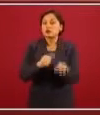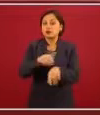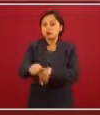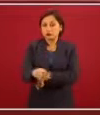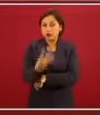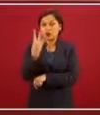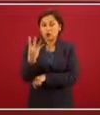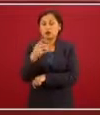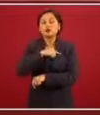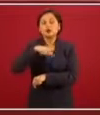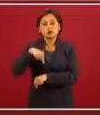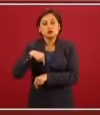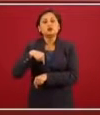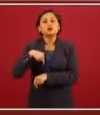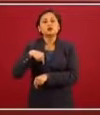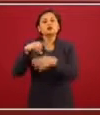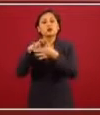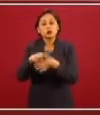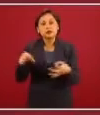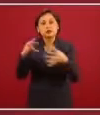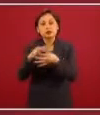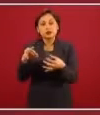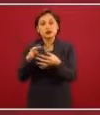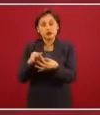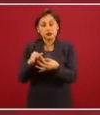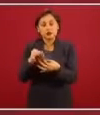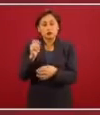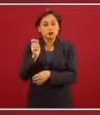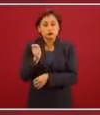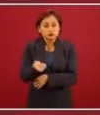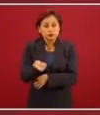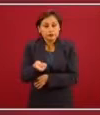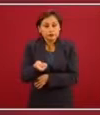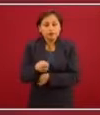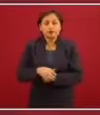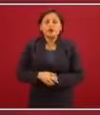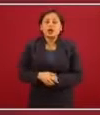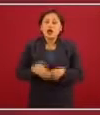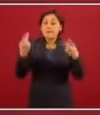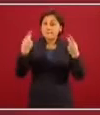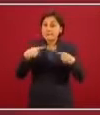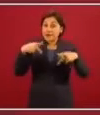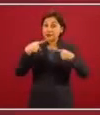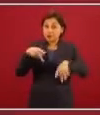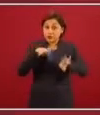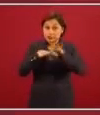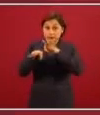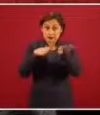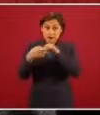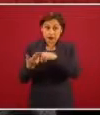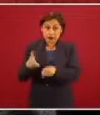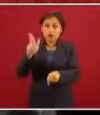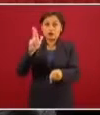el retiro preventivo fuera especialmente estricto